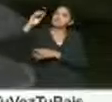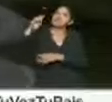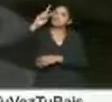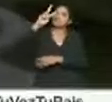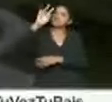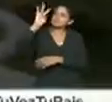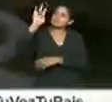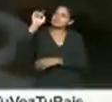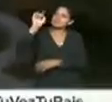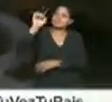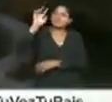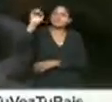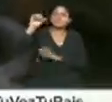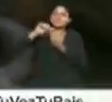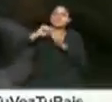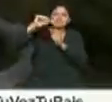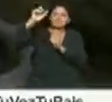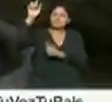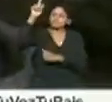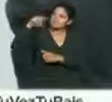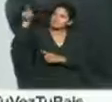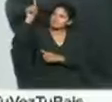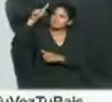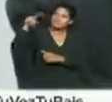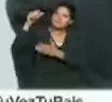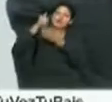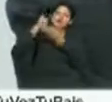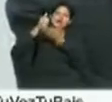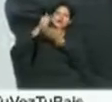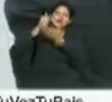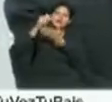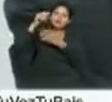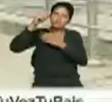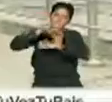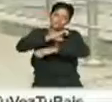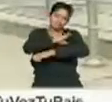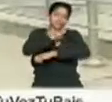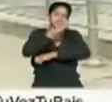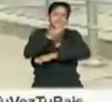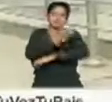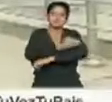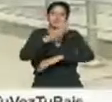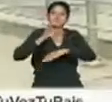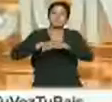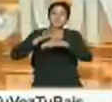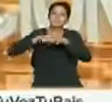metros de altitud, que produce energía limpia para el país gracias a la fuerza del viento,